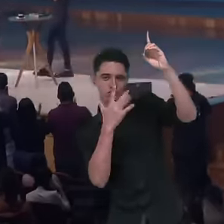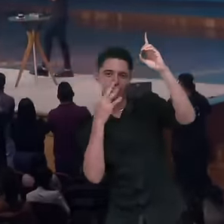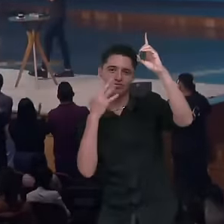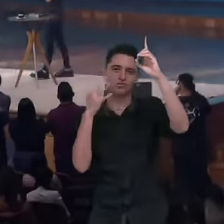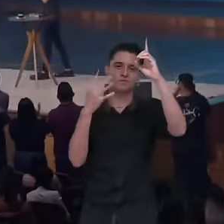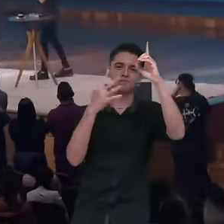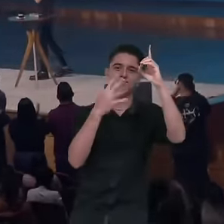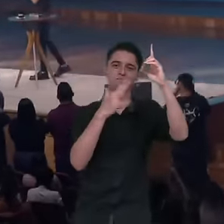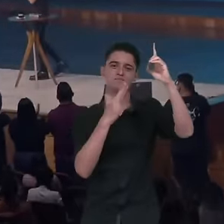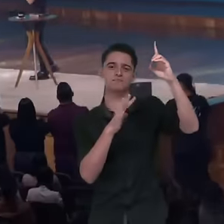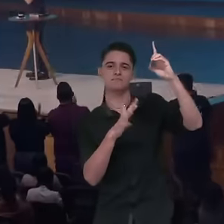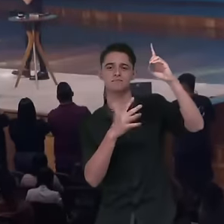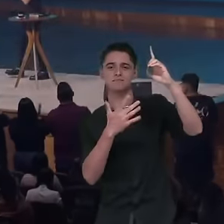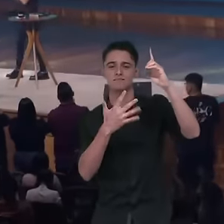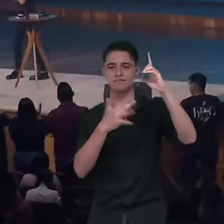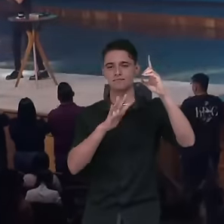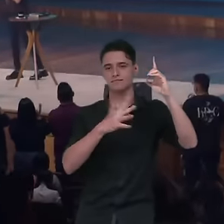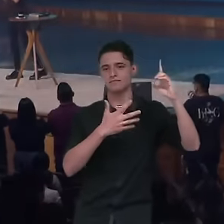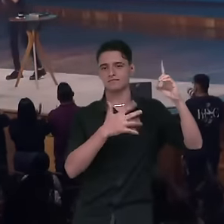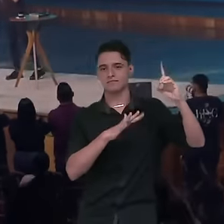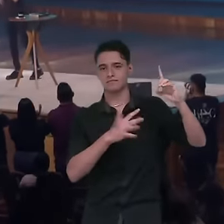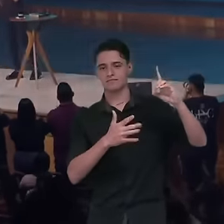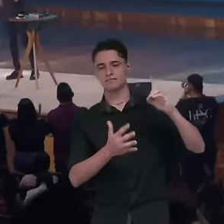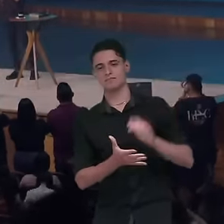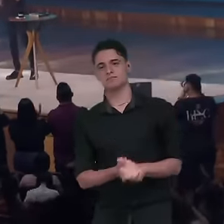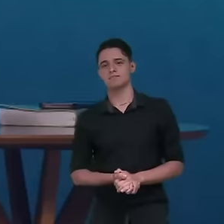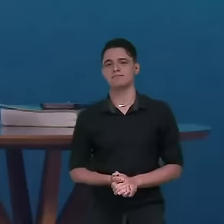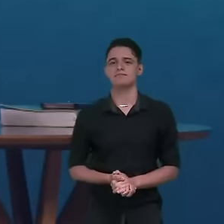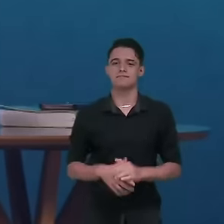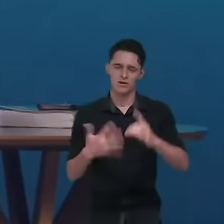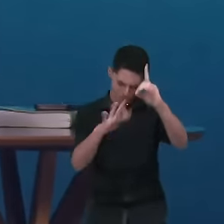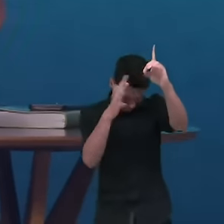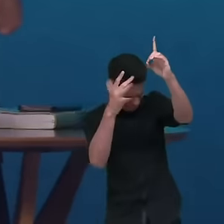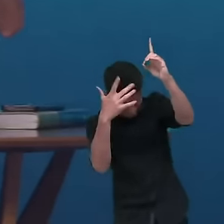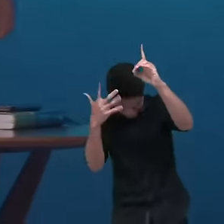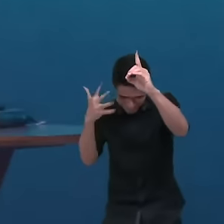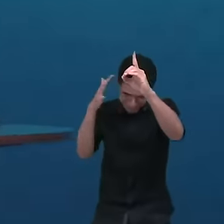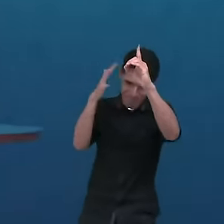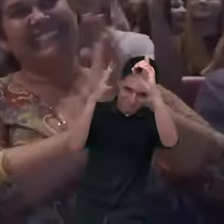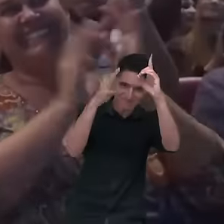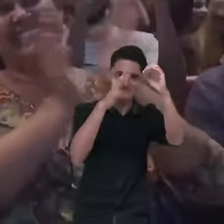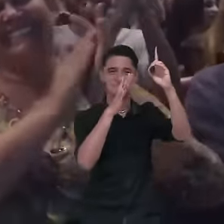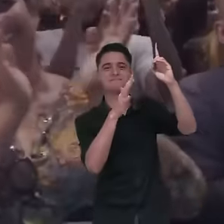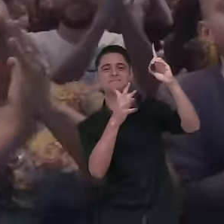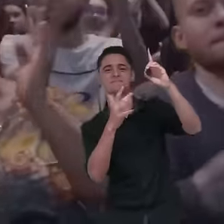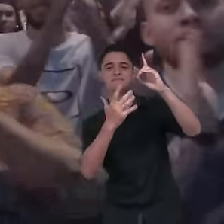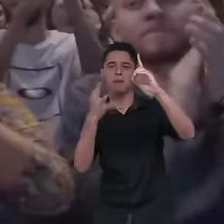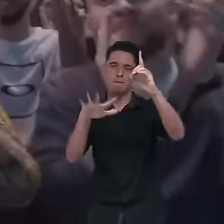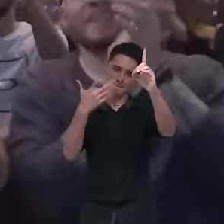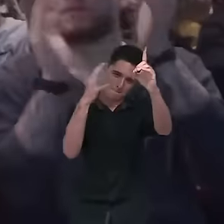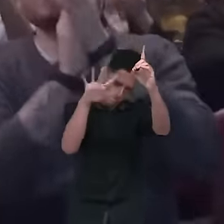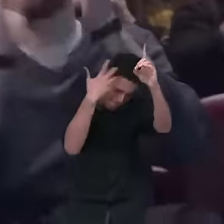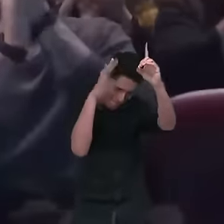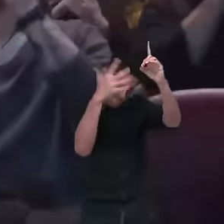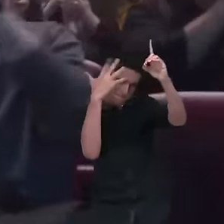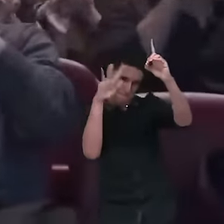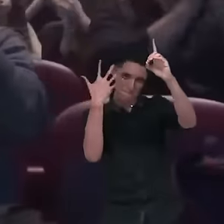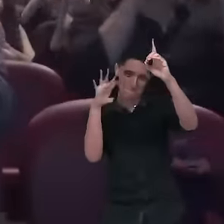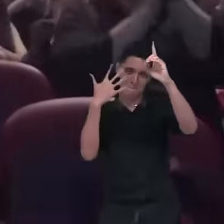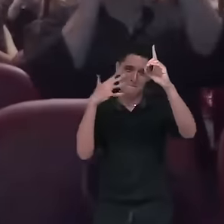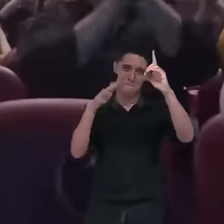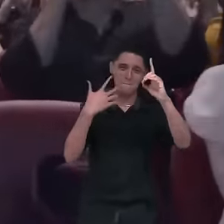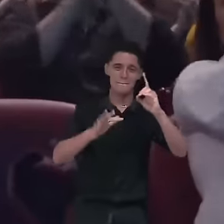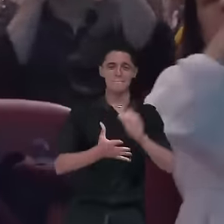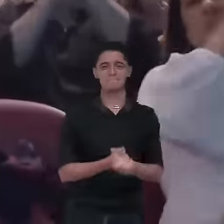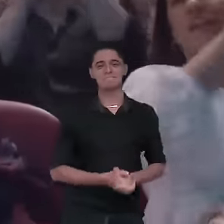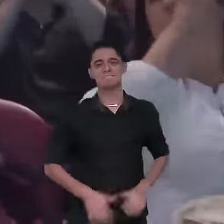está batiendo palma para un pastor. Por el amor de Dios, quien está vivo, bate palma dando gloria.